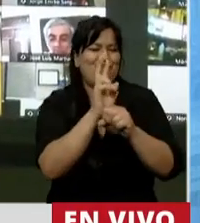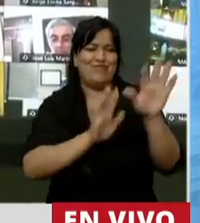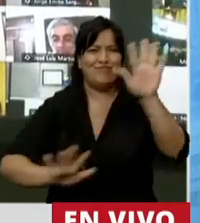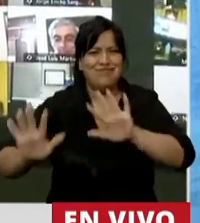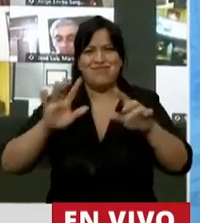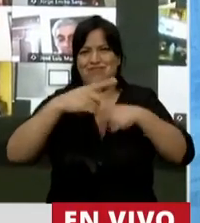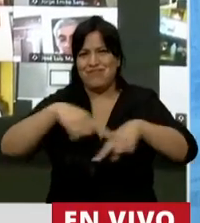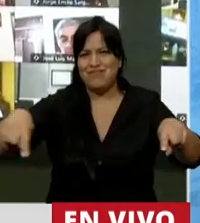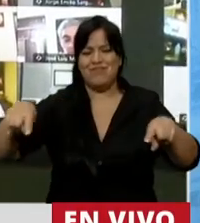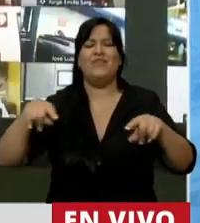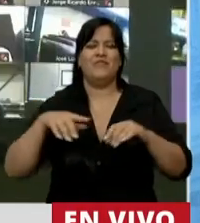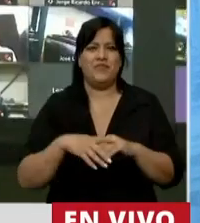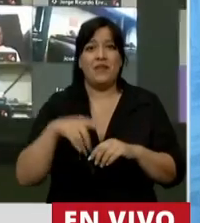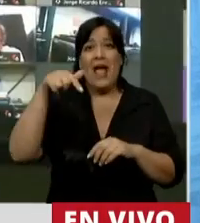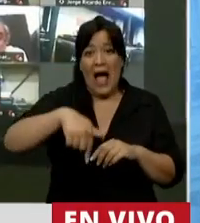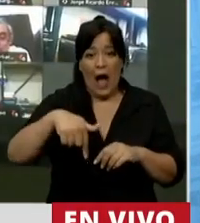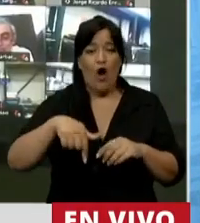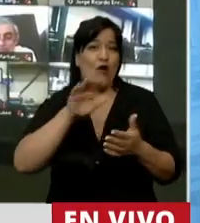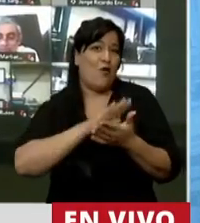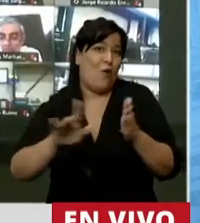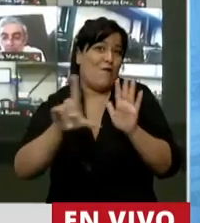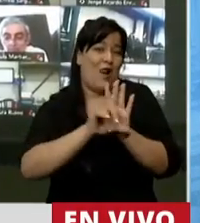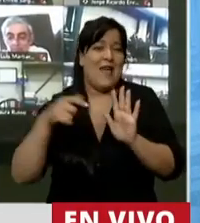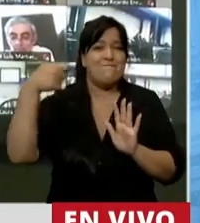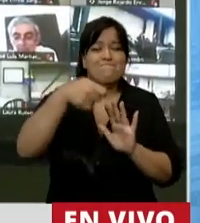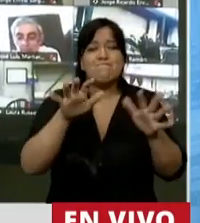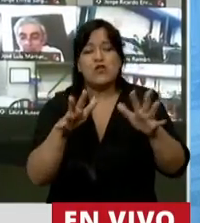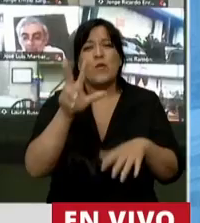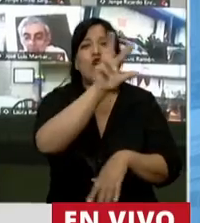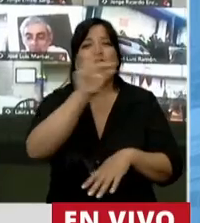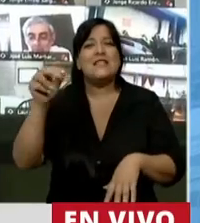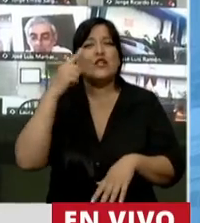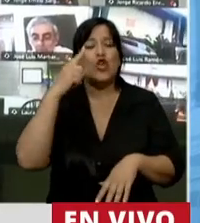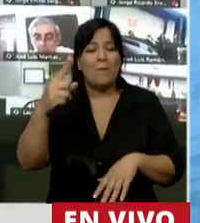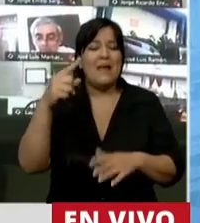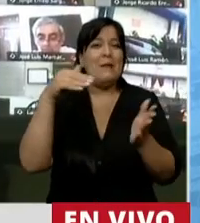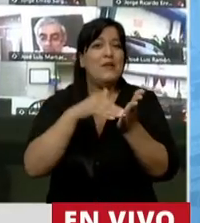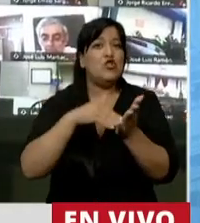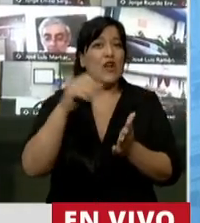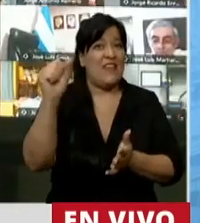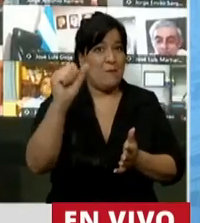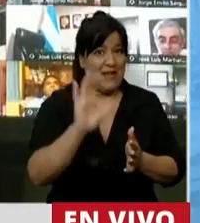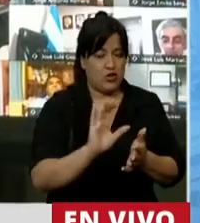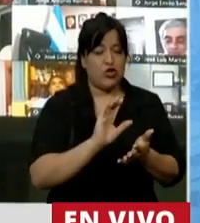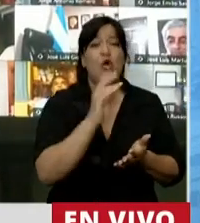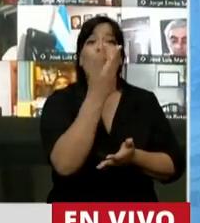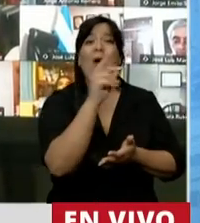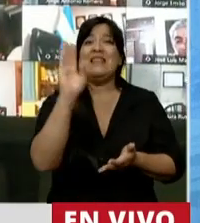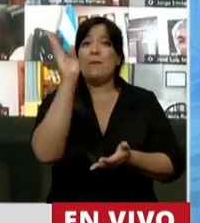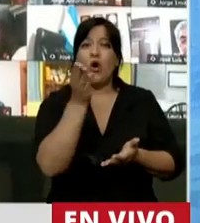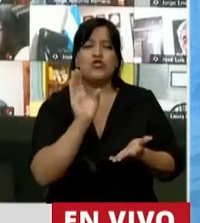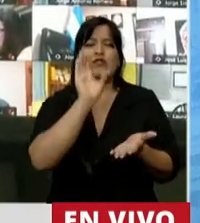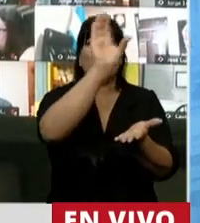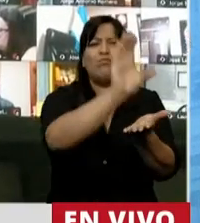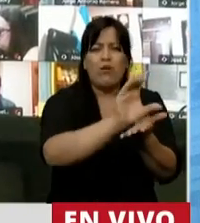Este aporte extraordinario va a generar, se calcula, 300.000 millones de pesos y un 20% irá a financiar el